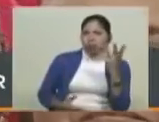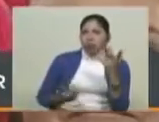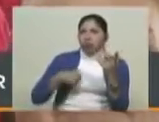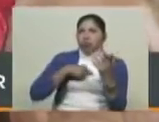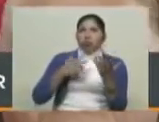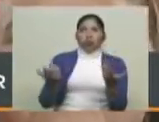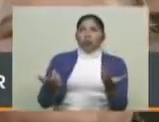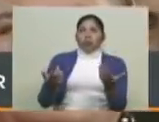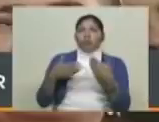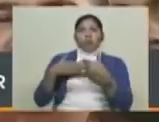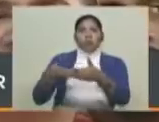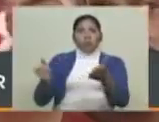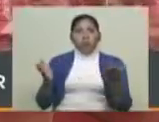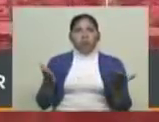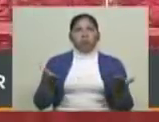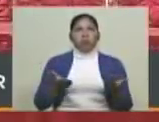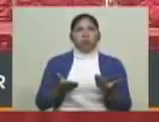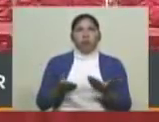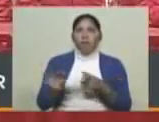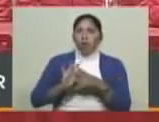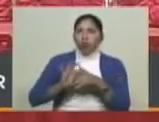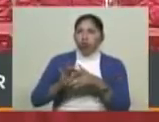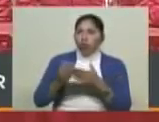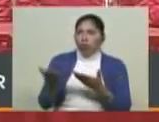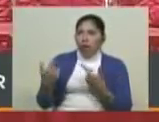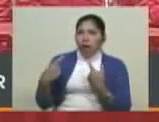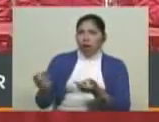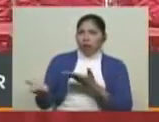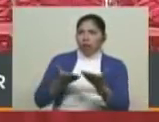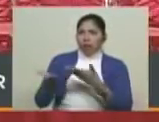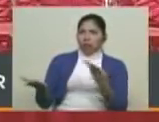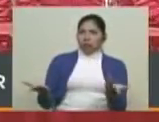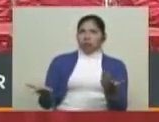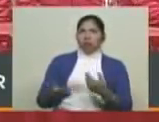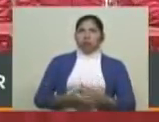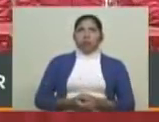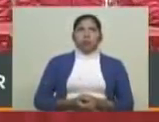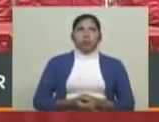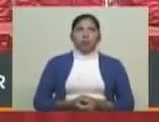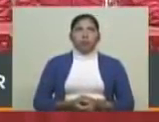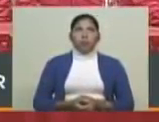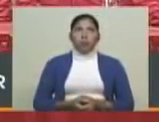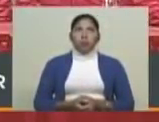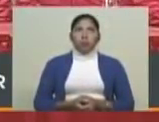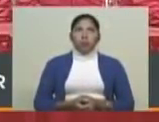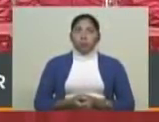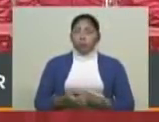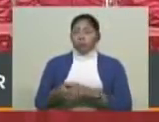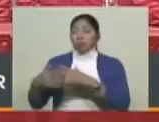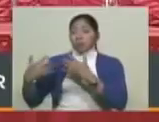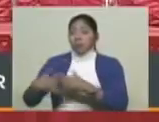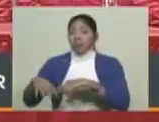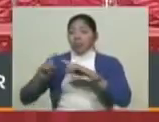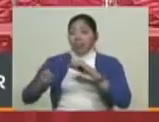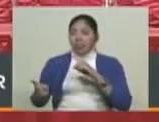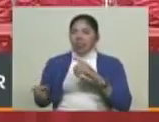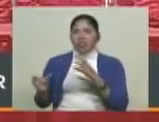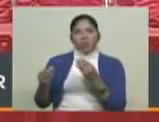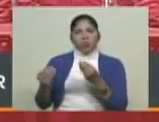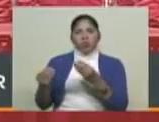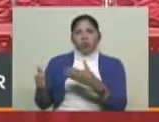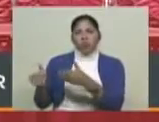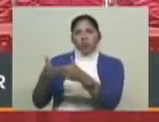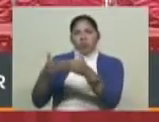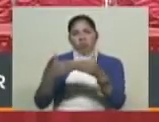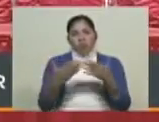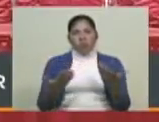cerrado las puertas a PDVSA por todos lados? ¿Cómo le han cerrado las puertas a Corpolé por todos lados? ¿Cuánto han